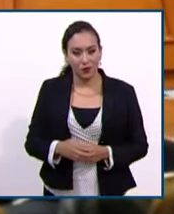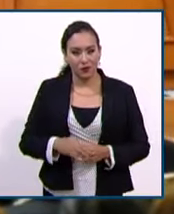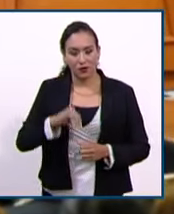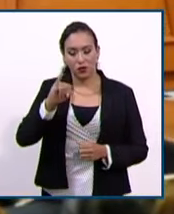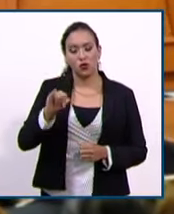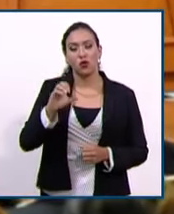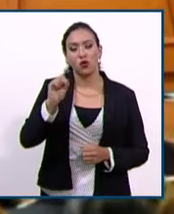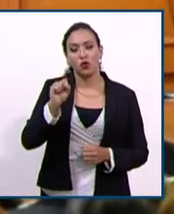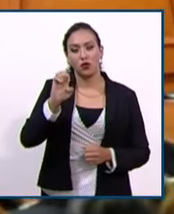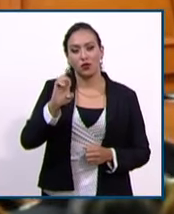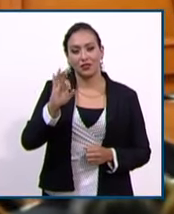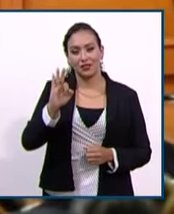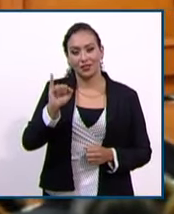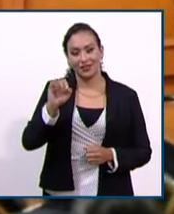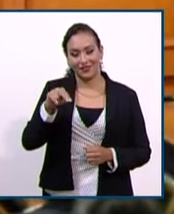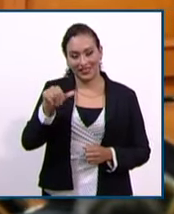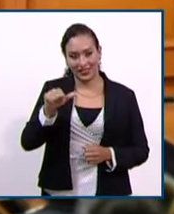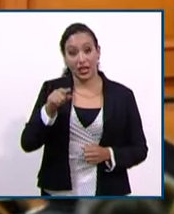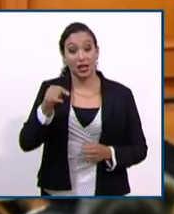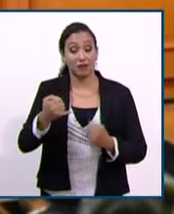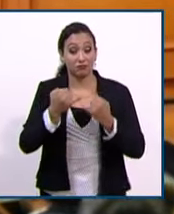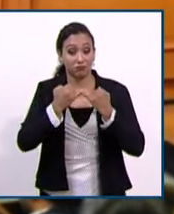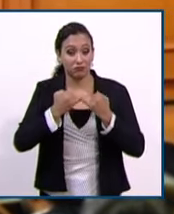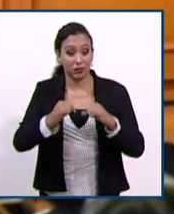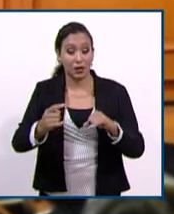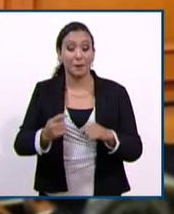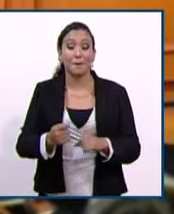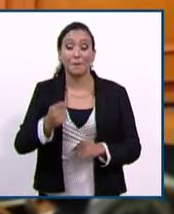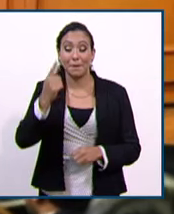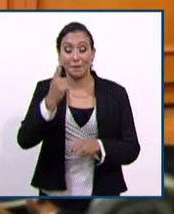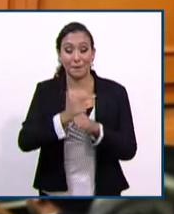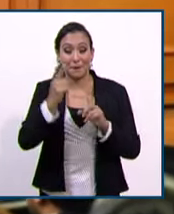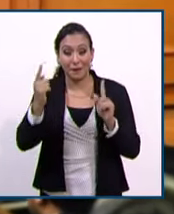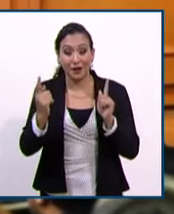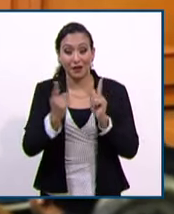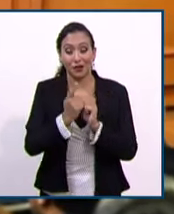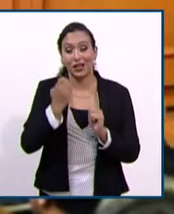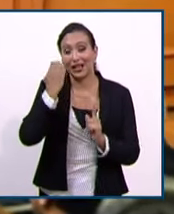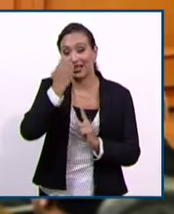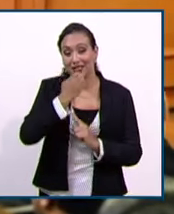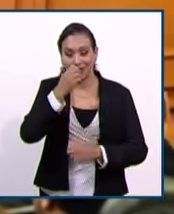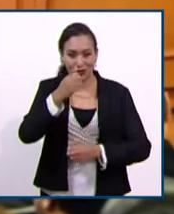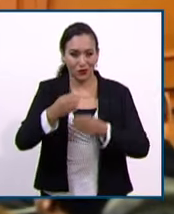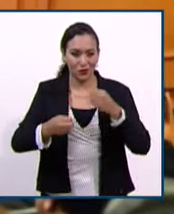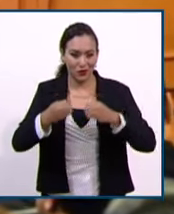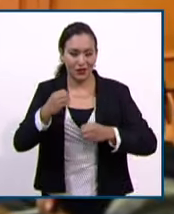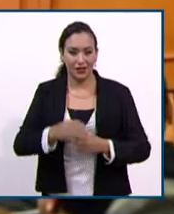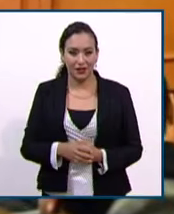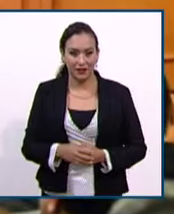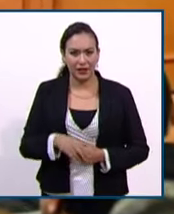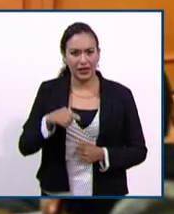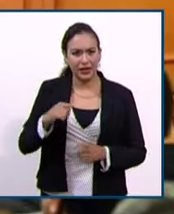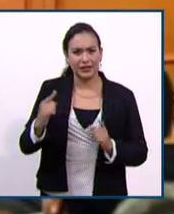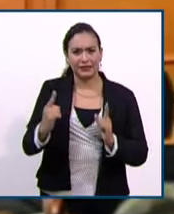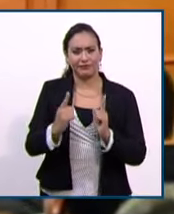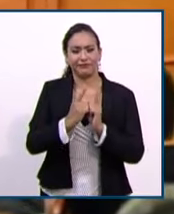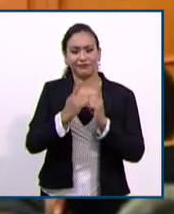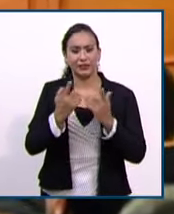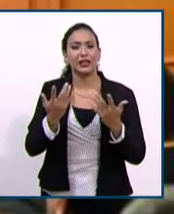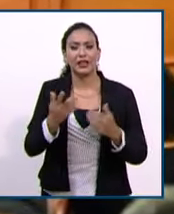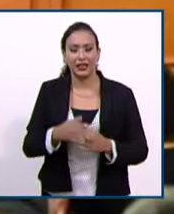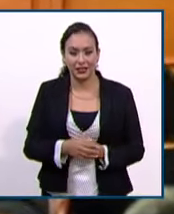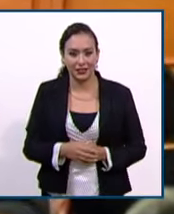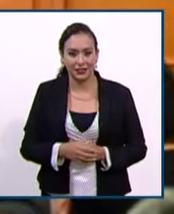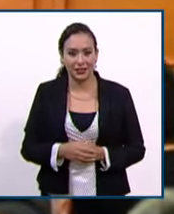Josefina Cortés Campos, al inaugurar el primer Encuentro Nacional de Escuelas Judiciales. El encuentro busca generar una ruta